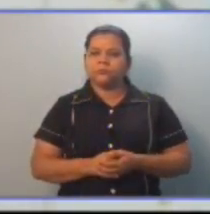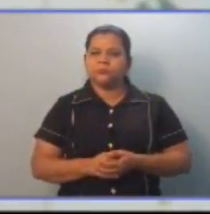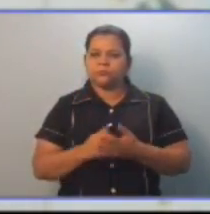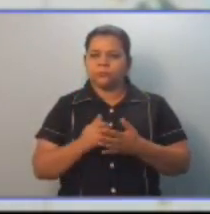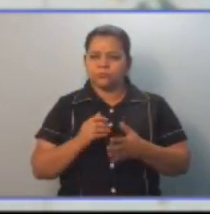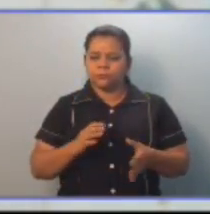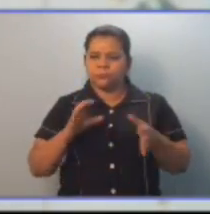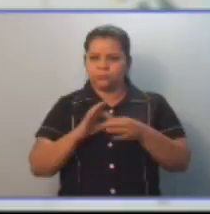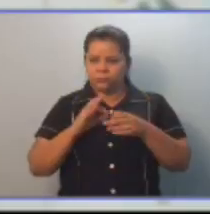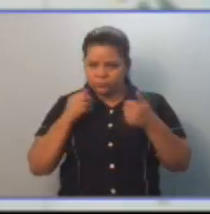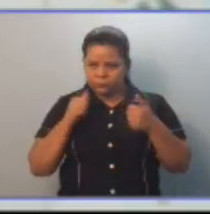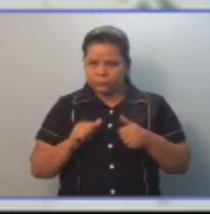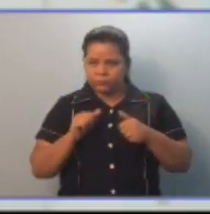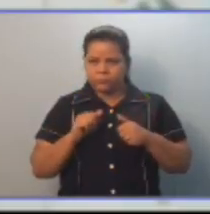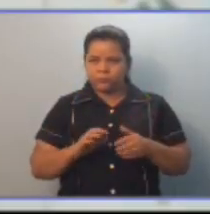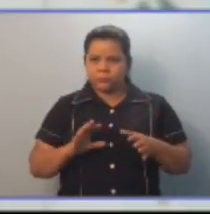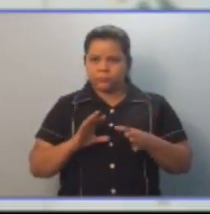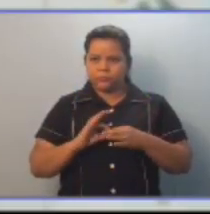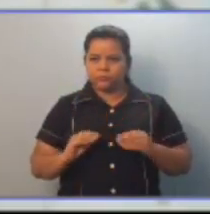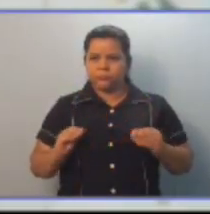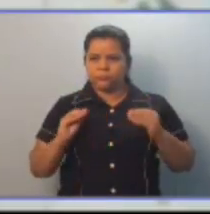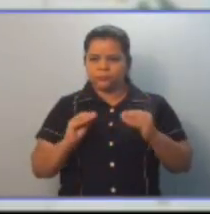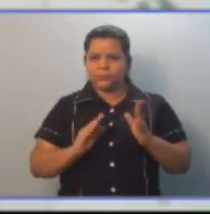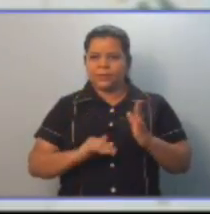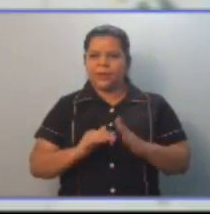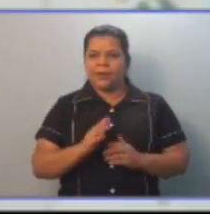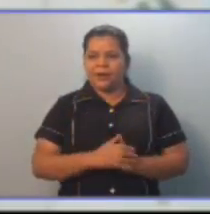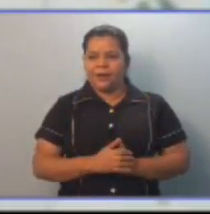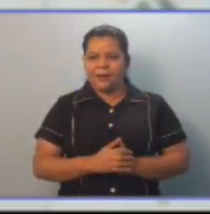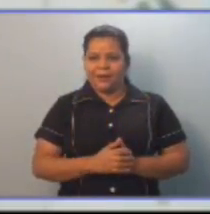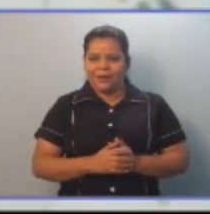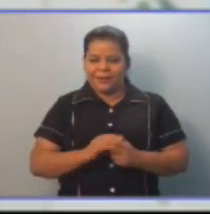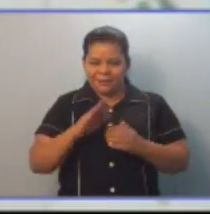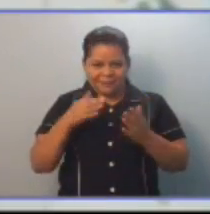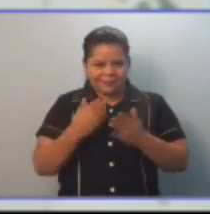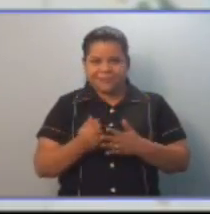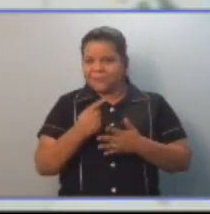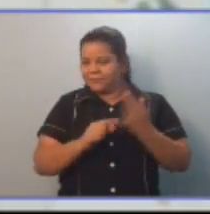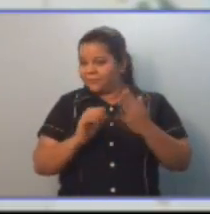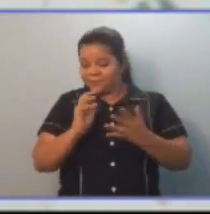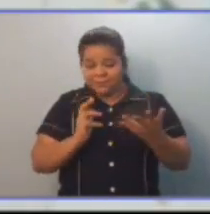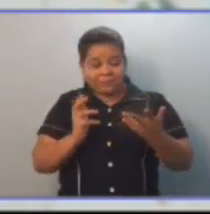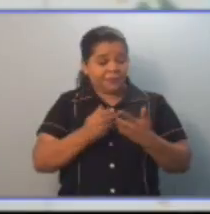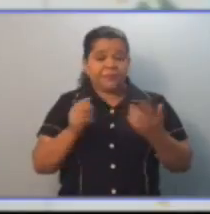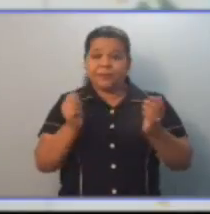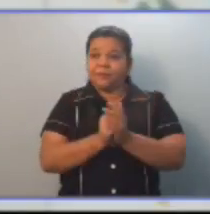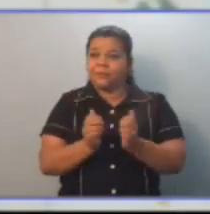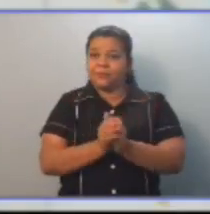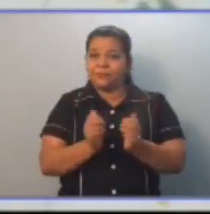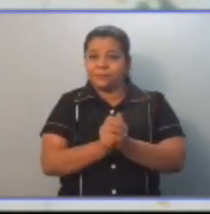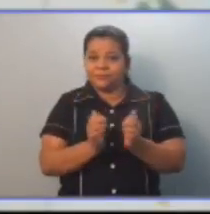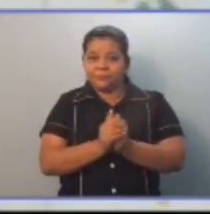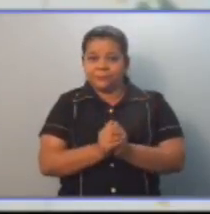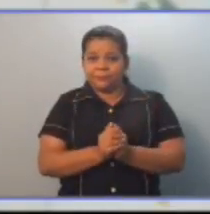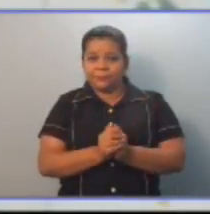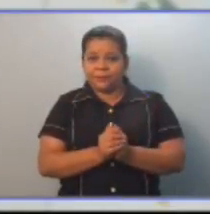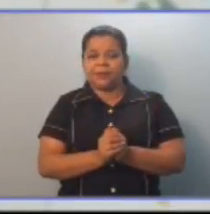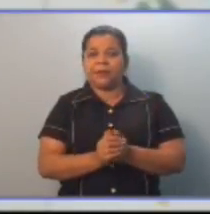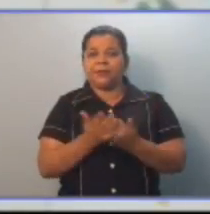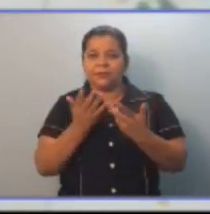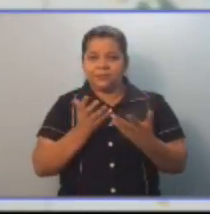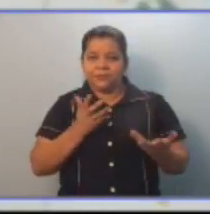que hay que atenerse a su texto, eso es cierto, ¿no? Hay que atenernos al texto constitucional, pero el problema aquí es que el texto a veces no es